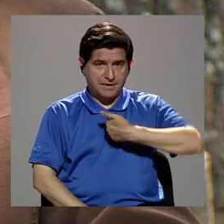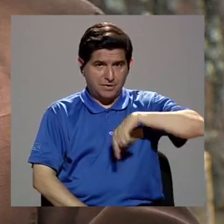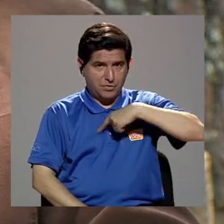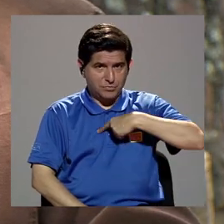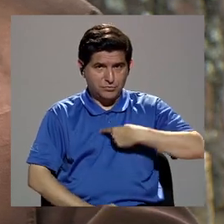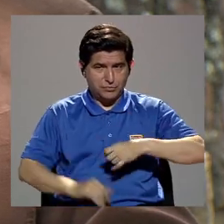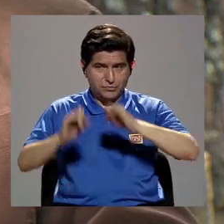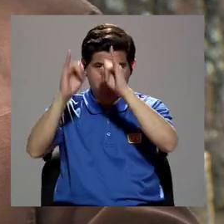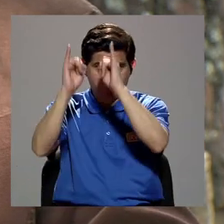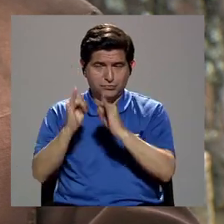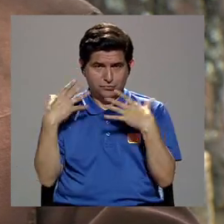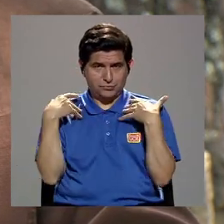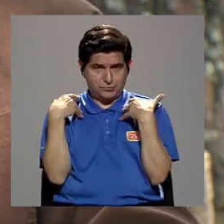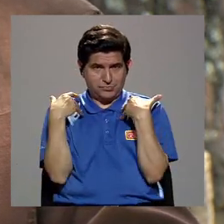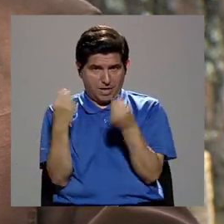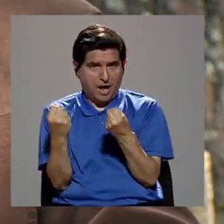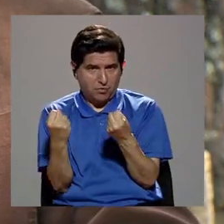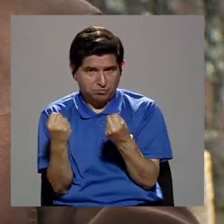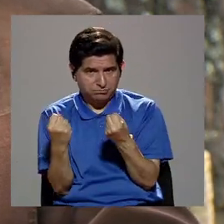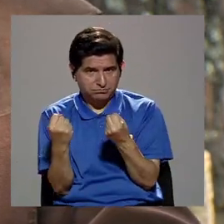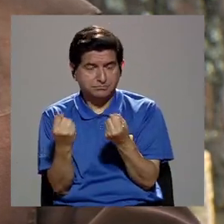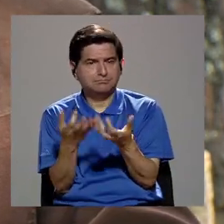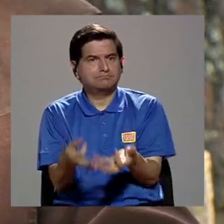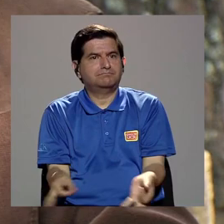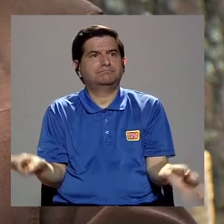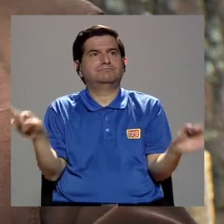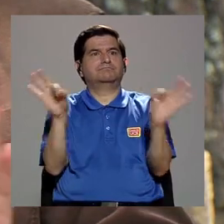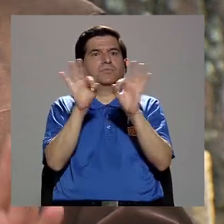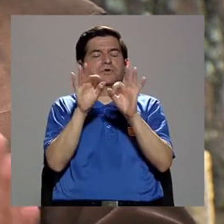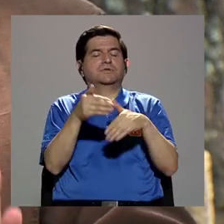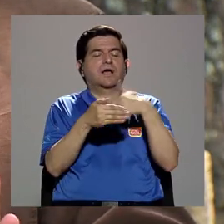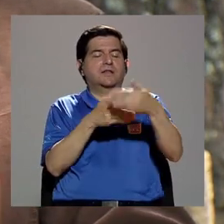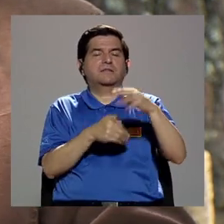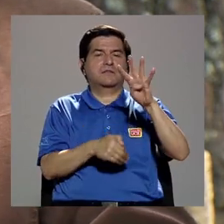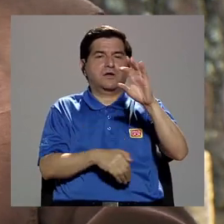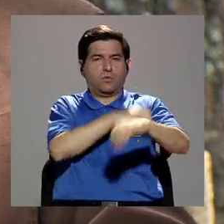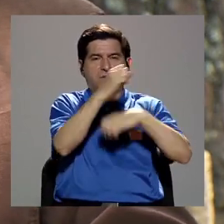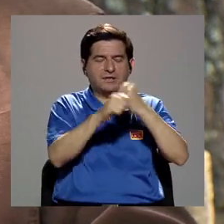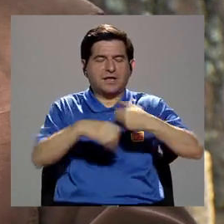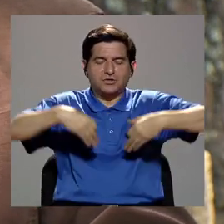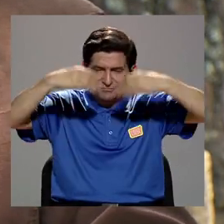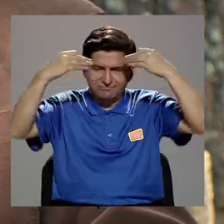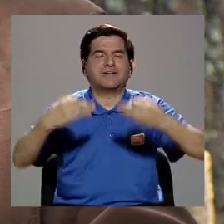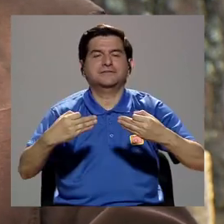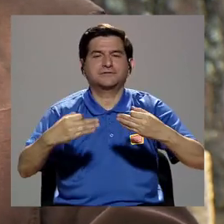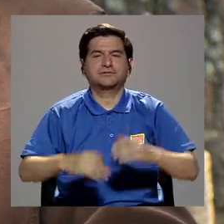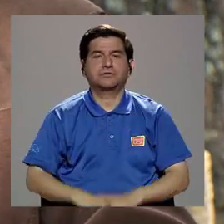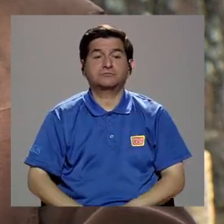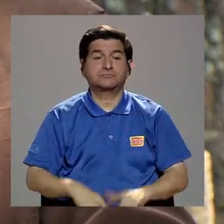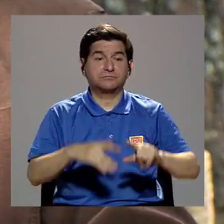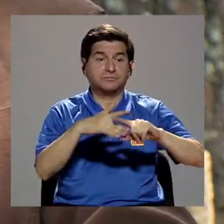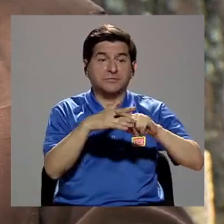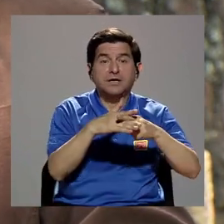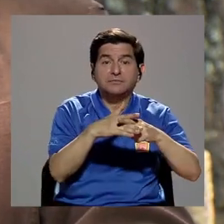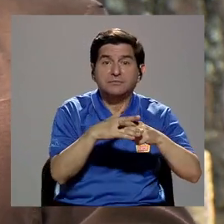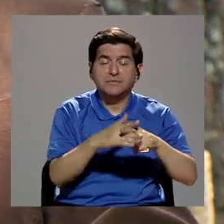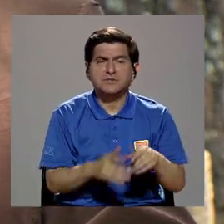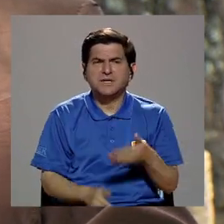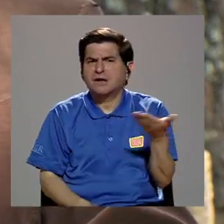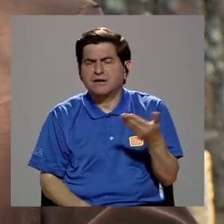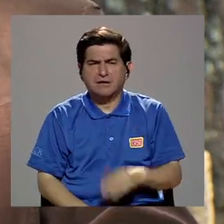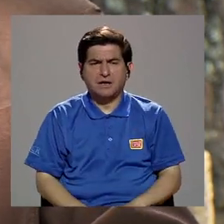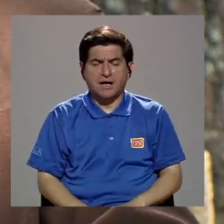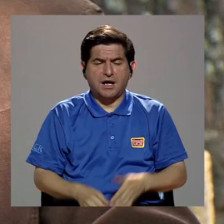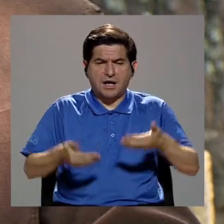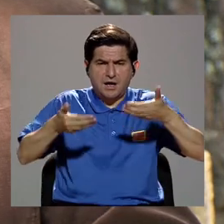si somos individuos sanos, es muy importante a partir de los 40 años tomar decisiones. Empezar a velar